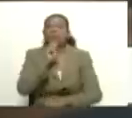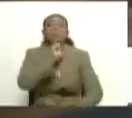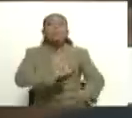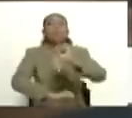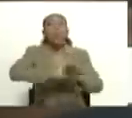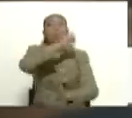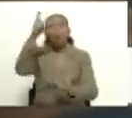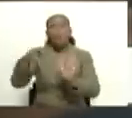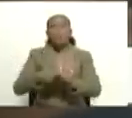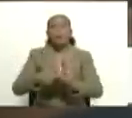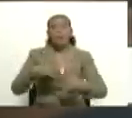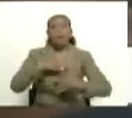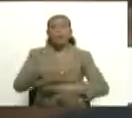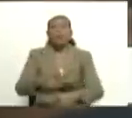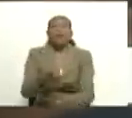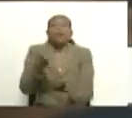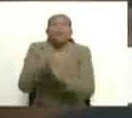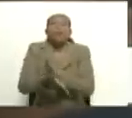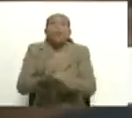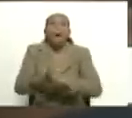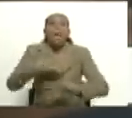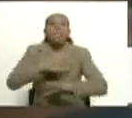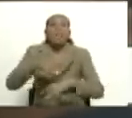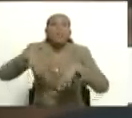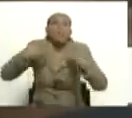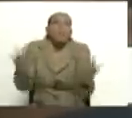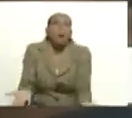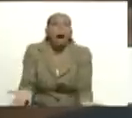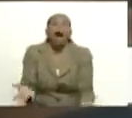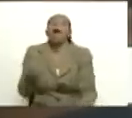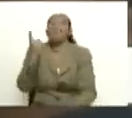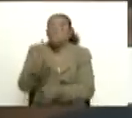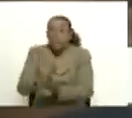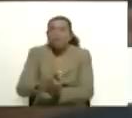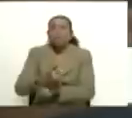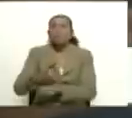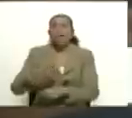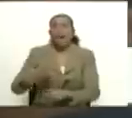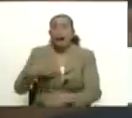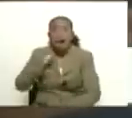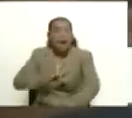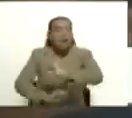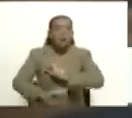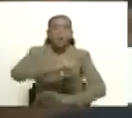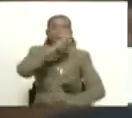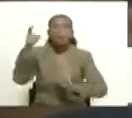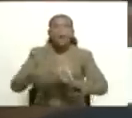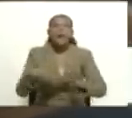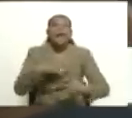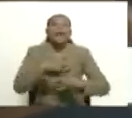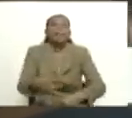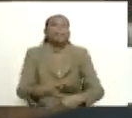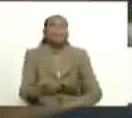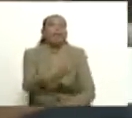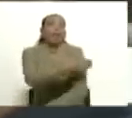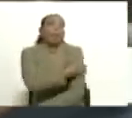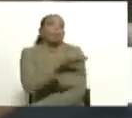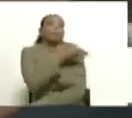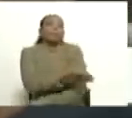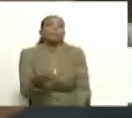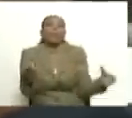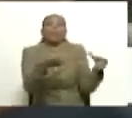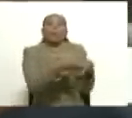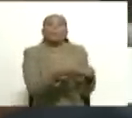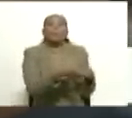del interés nacional. Y ese interés nacional también nos obliga a rechazar las pretensiones de injerencia,